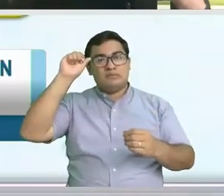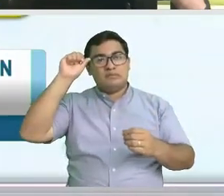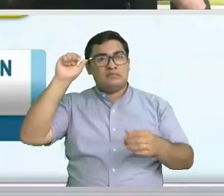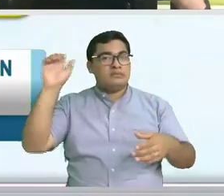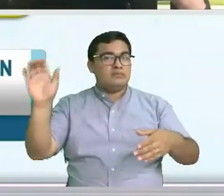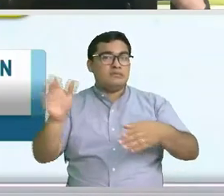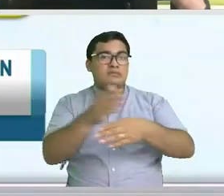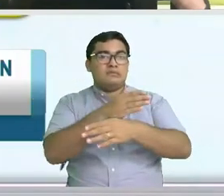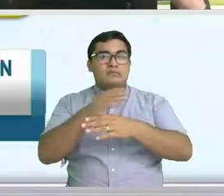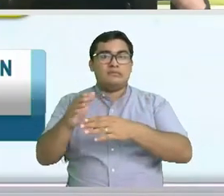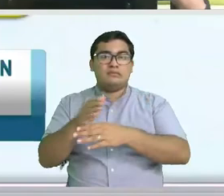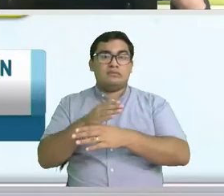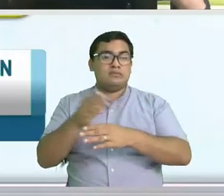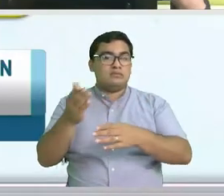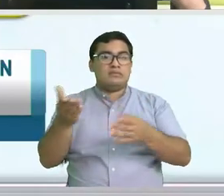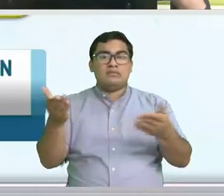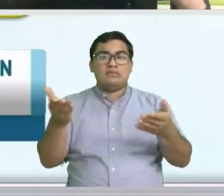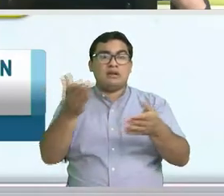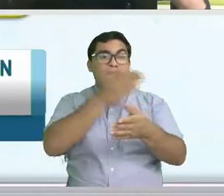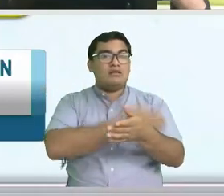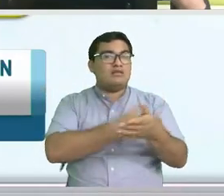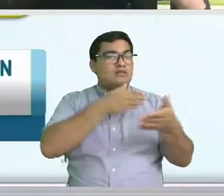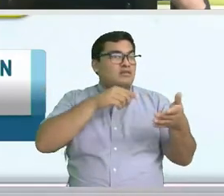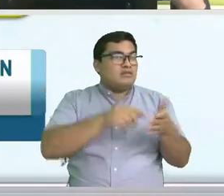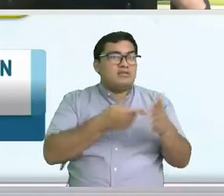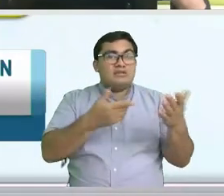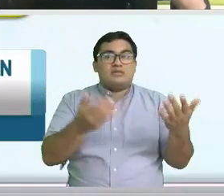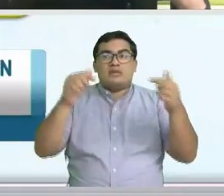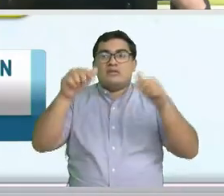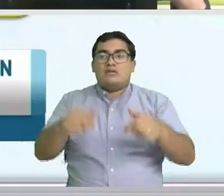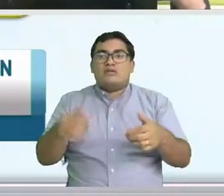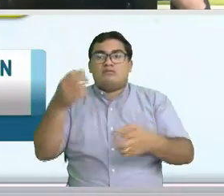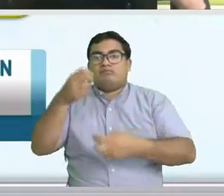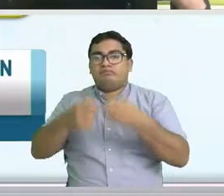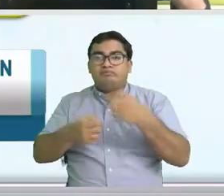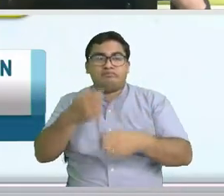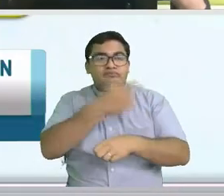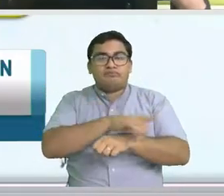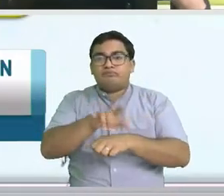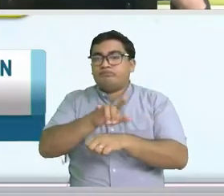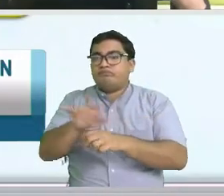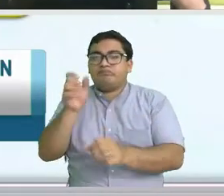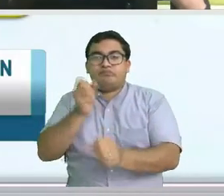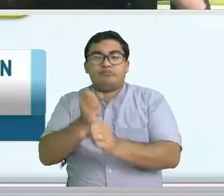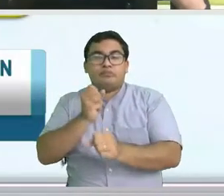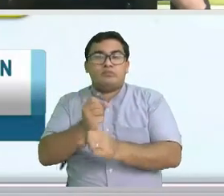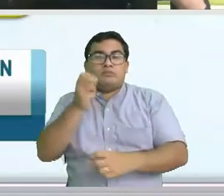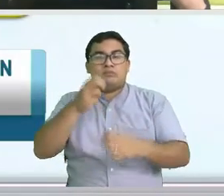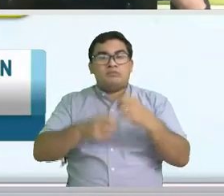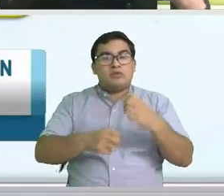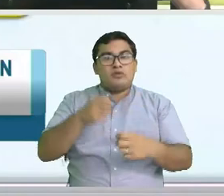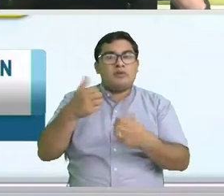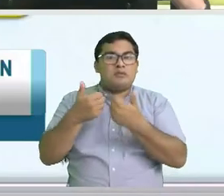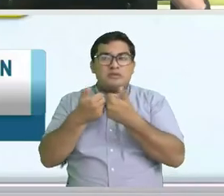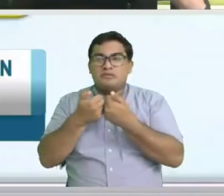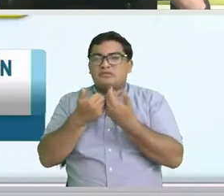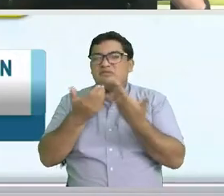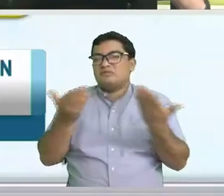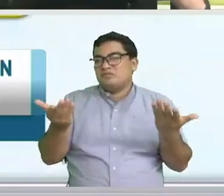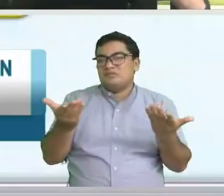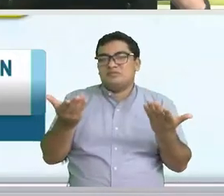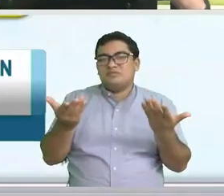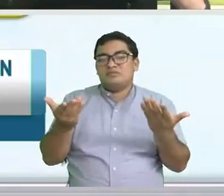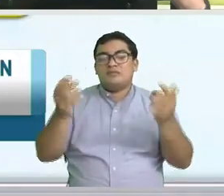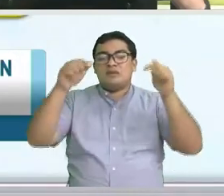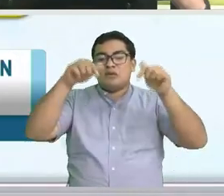hiperactivos y fueron niños hiperactivos y ahora tienen problemas para encontrar un trabajo, y ahora tienen problemas para mantener una relación sentimental. Eso es muy